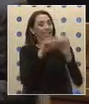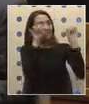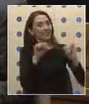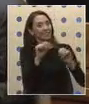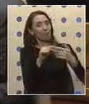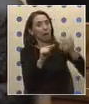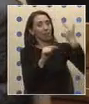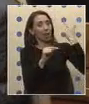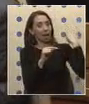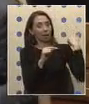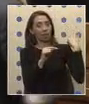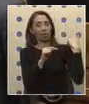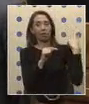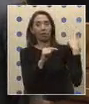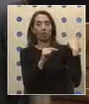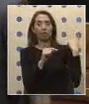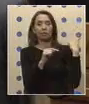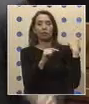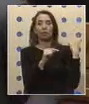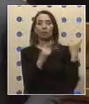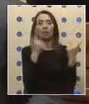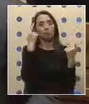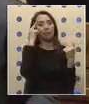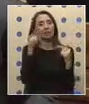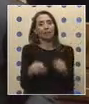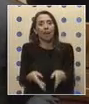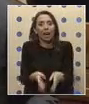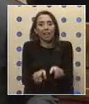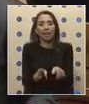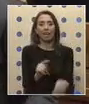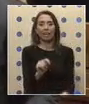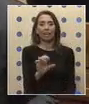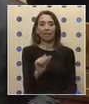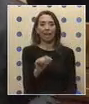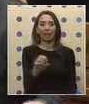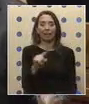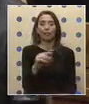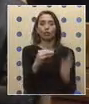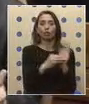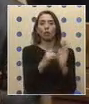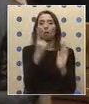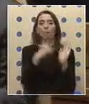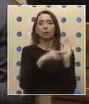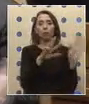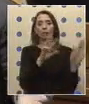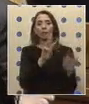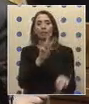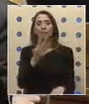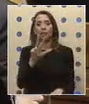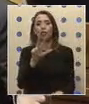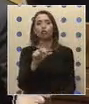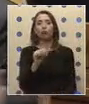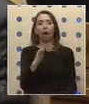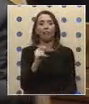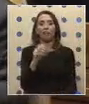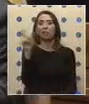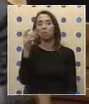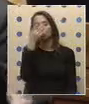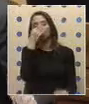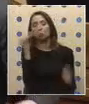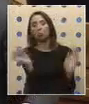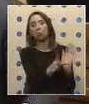bueno, irracionalidades tremendas, como que la calle Teatino estaba desde 1938 afecta y nadie le hacía caso. O sea,